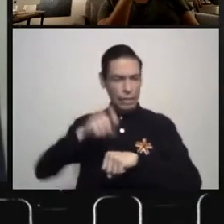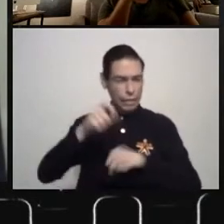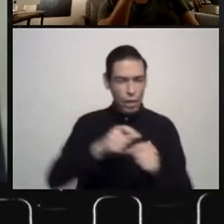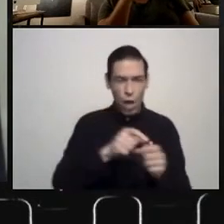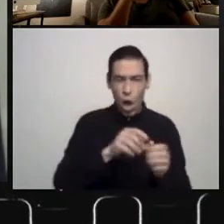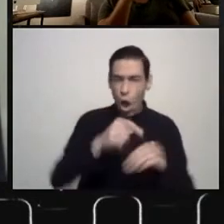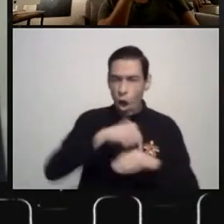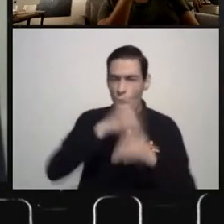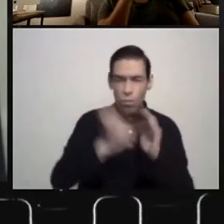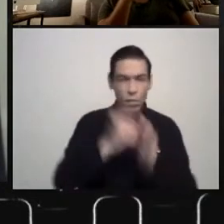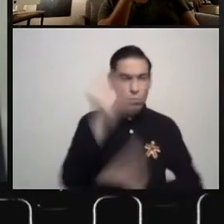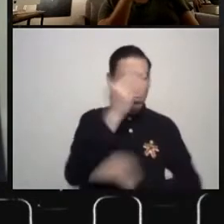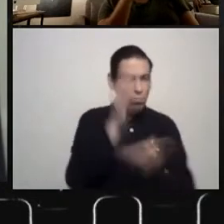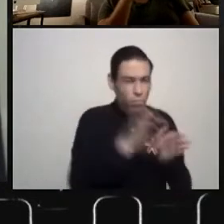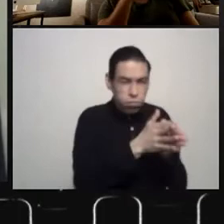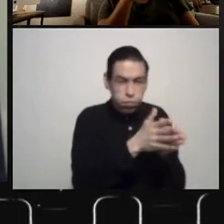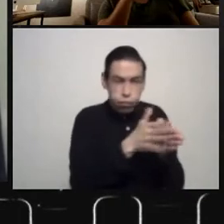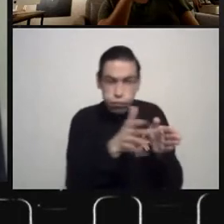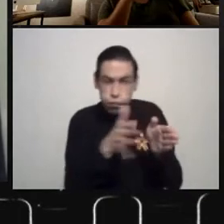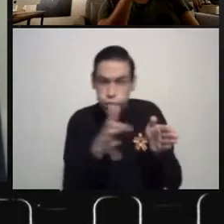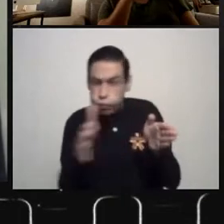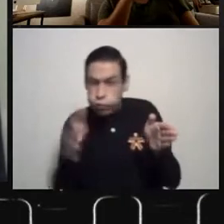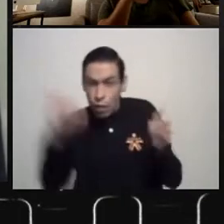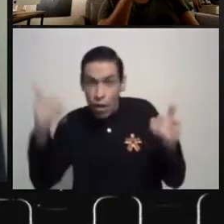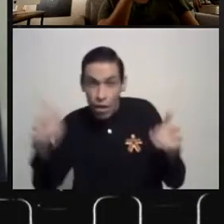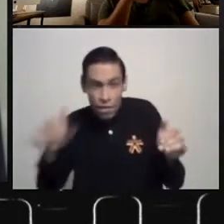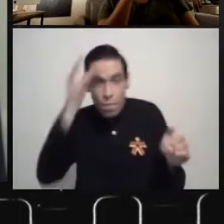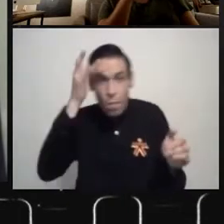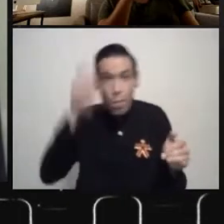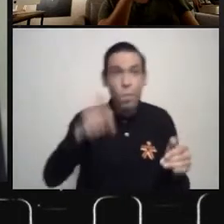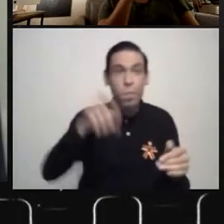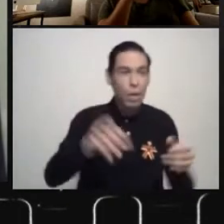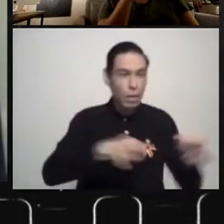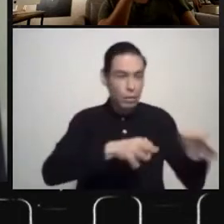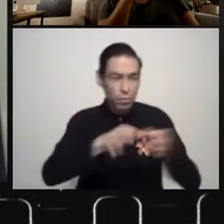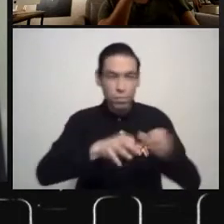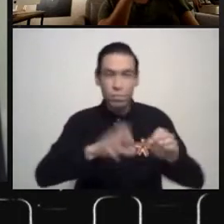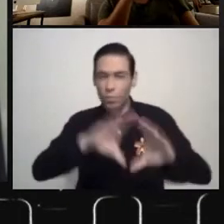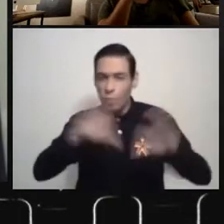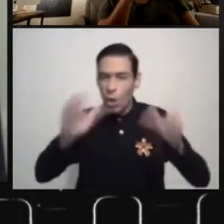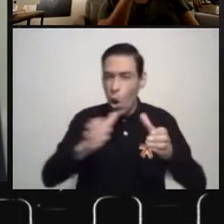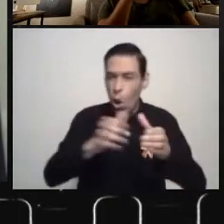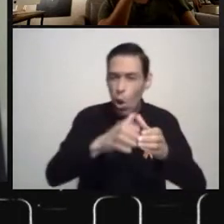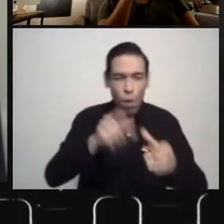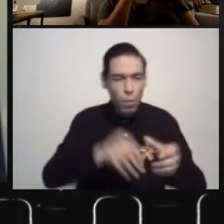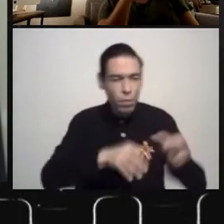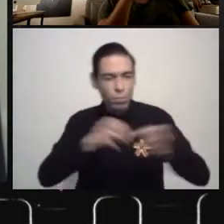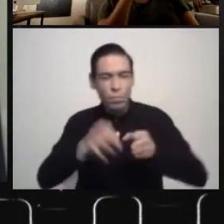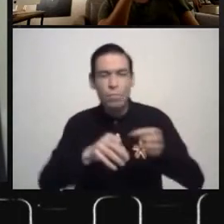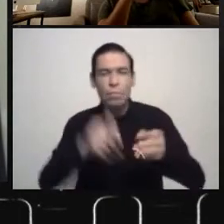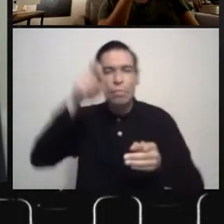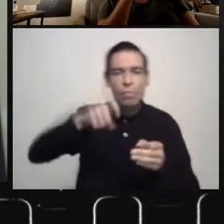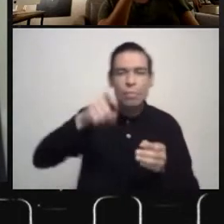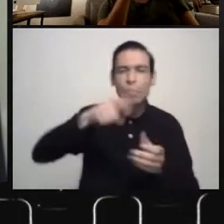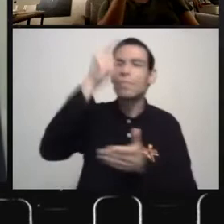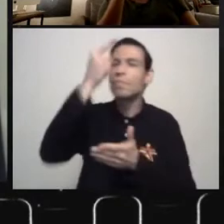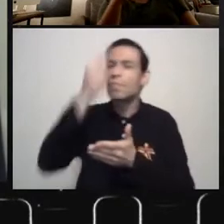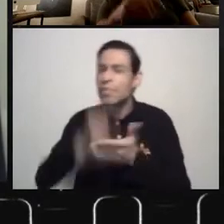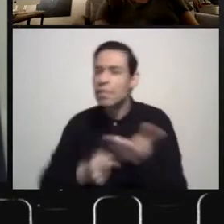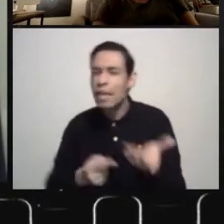esa claridad, porque es el que le comunica a todos del equipo qué es lo que se va a hacer, o sea, qué se quiere. Y